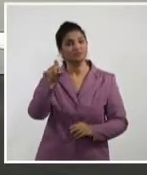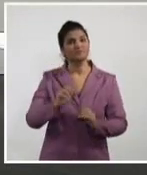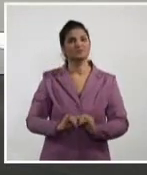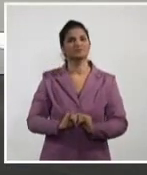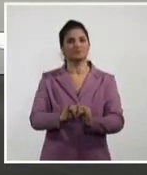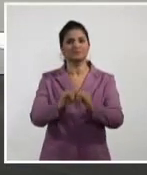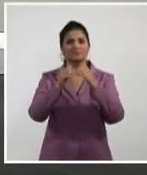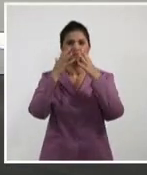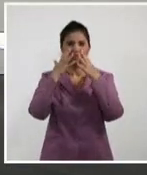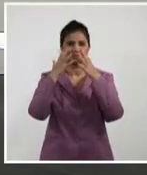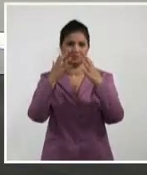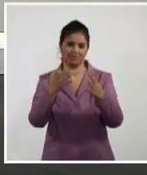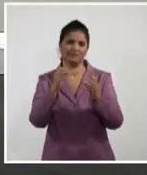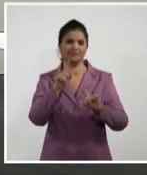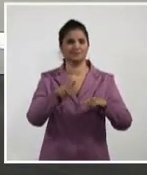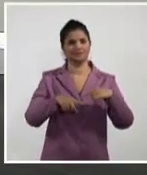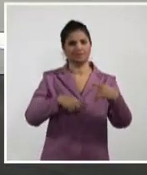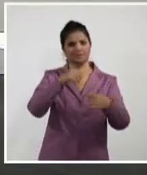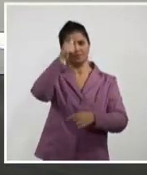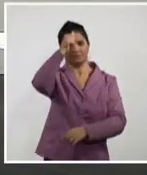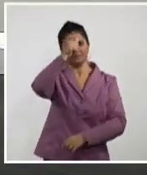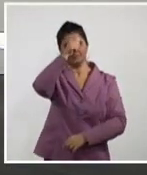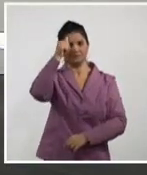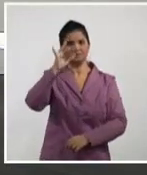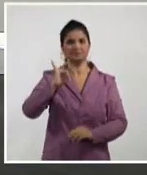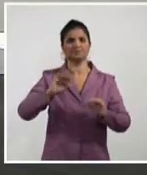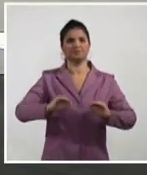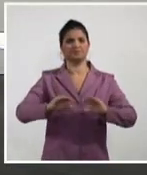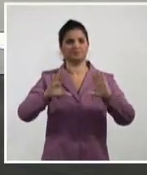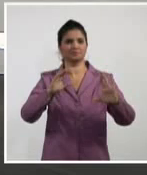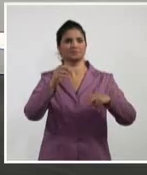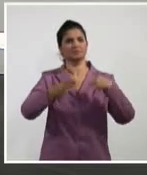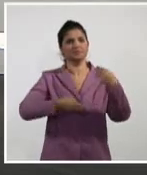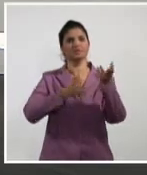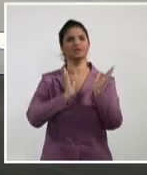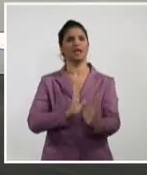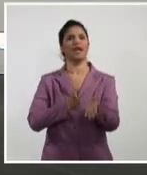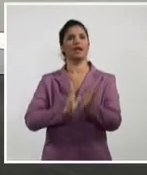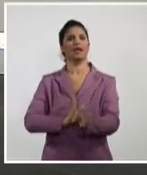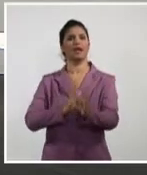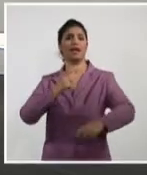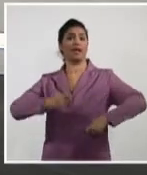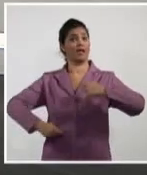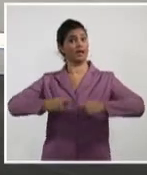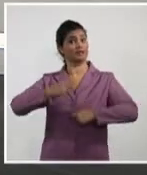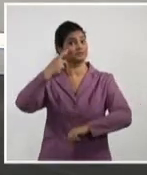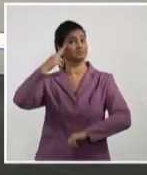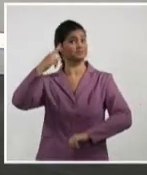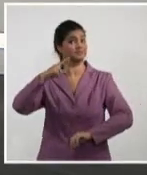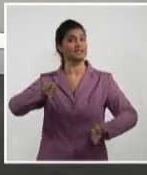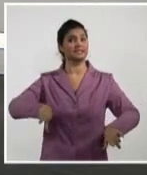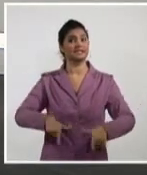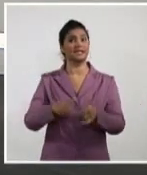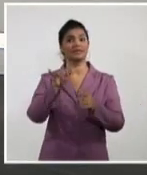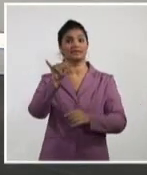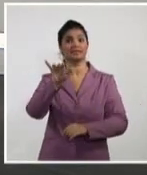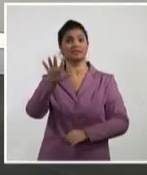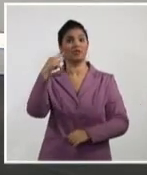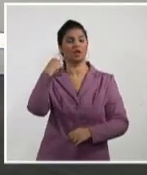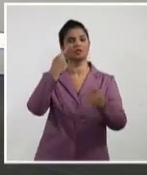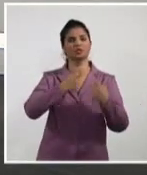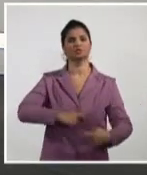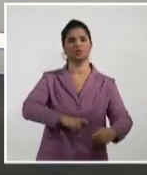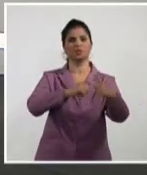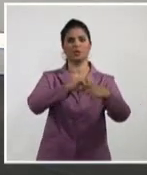los andarines. Mañana domingo a las 7 de la mañana se realizará la carrera de San Silvestre en saludo al 65 aniversario del triunfo de la Revolución.